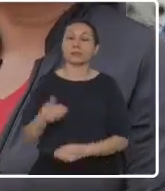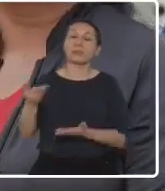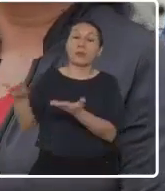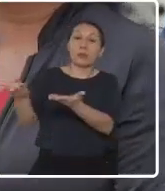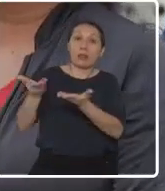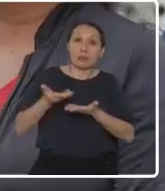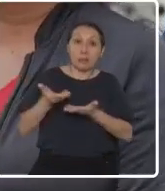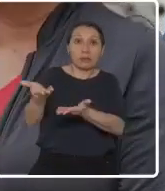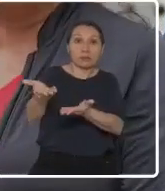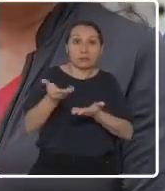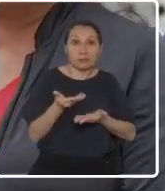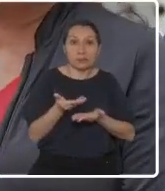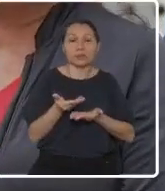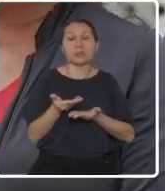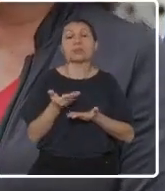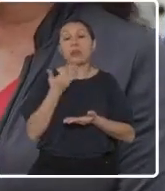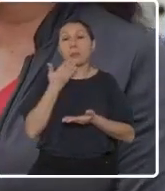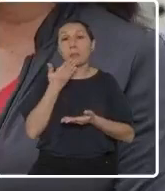recibido